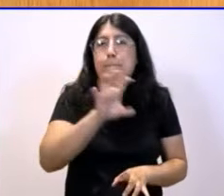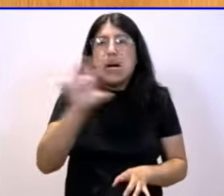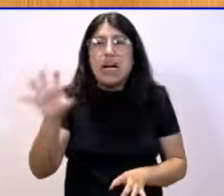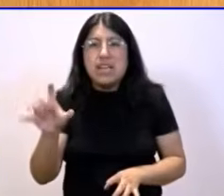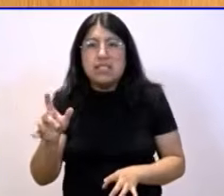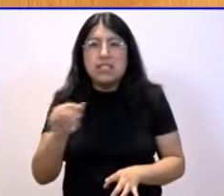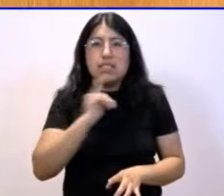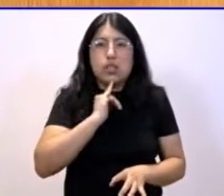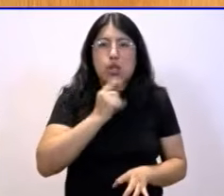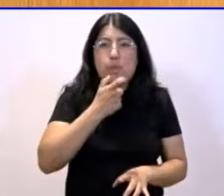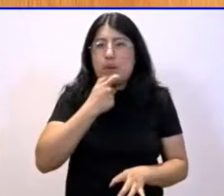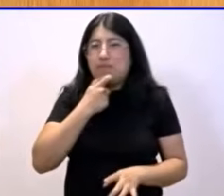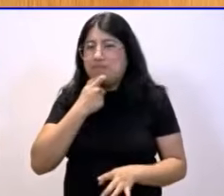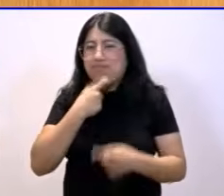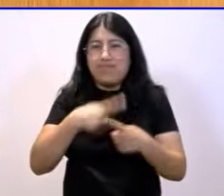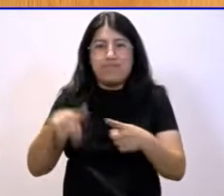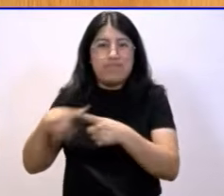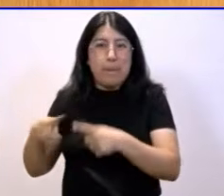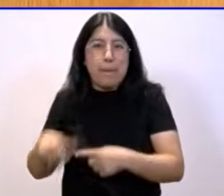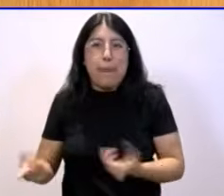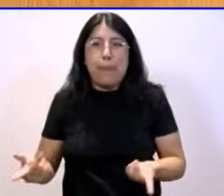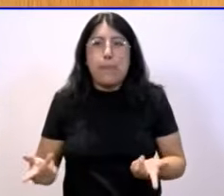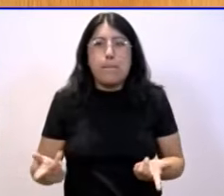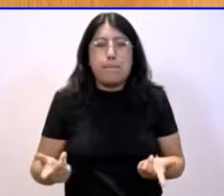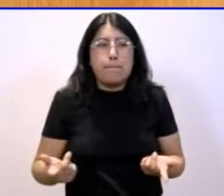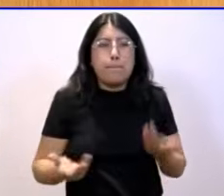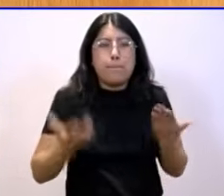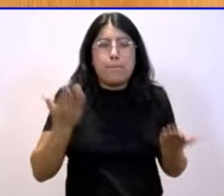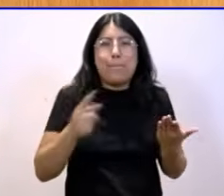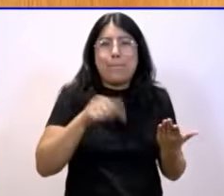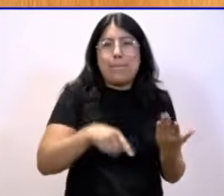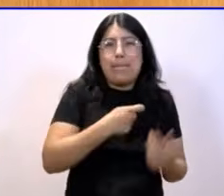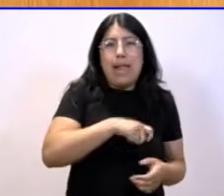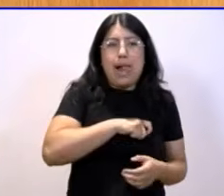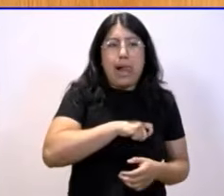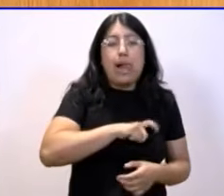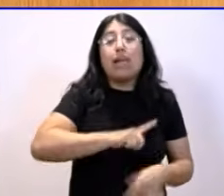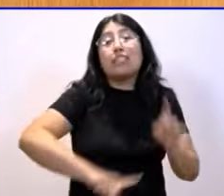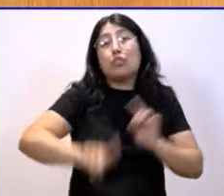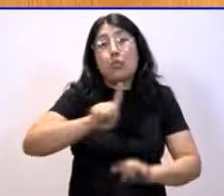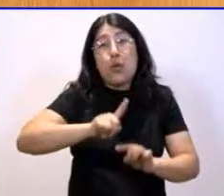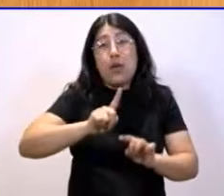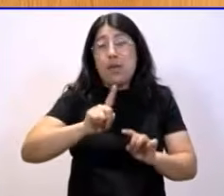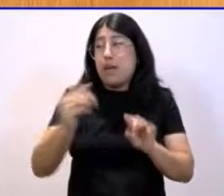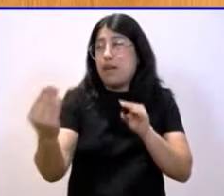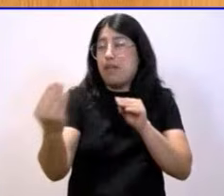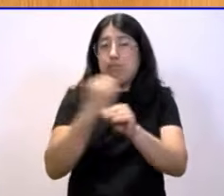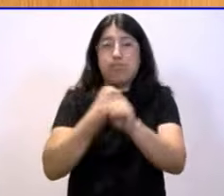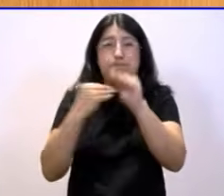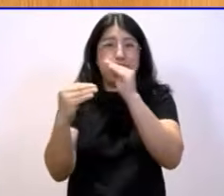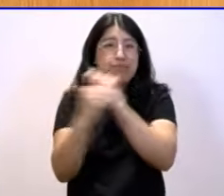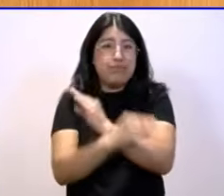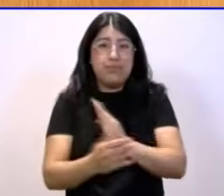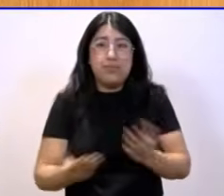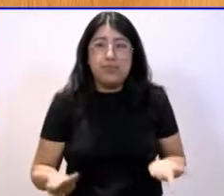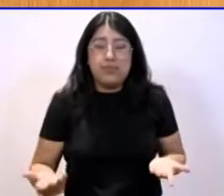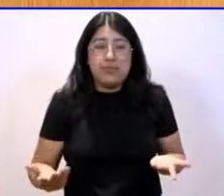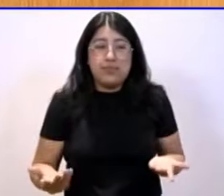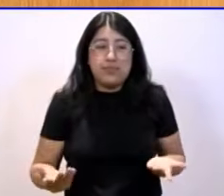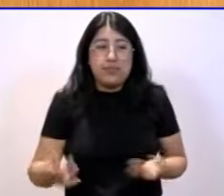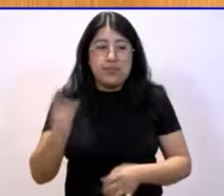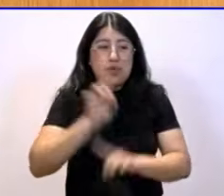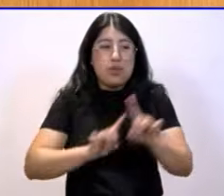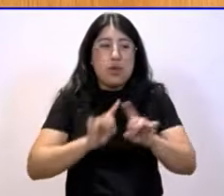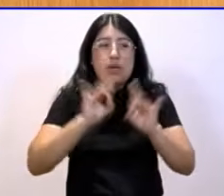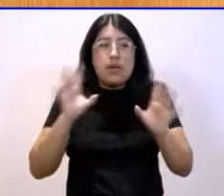función pública parangonable del sistema español y, por tanto, tenemos ese problema de compatibilidad y tenemos un problema claro que efectivamente estoy